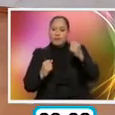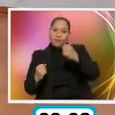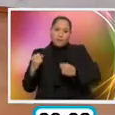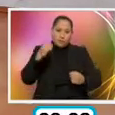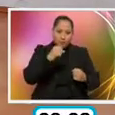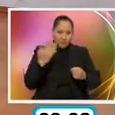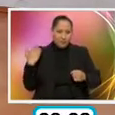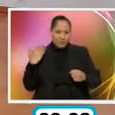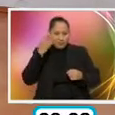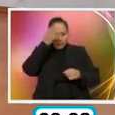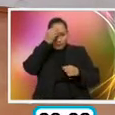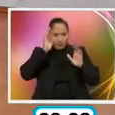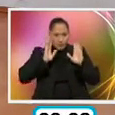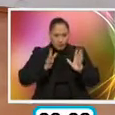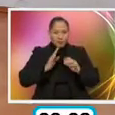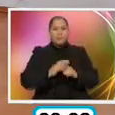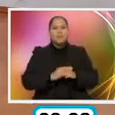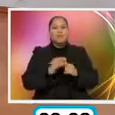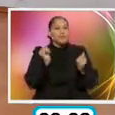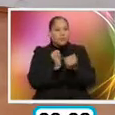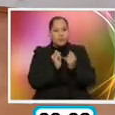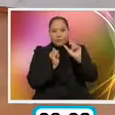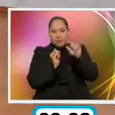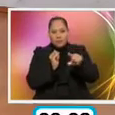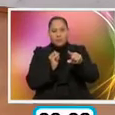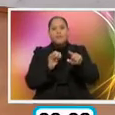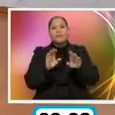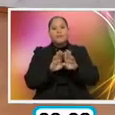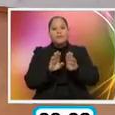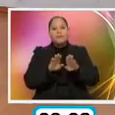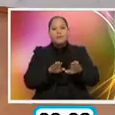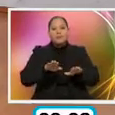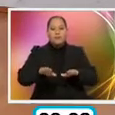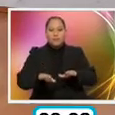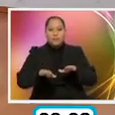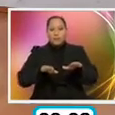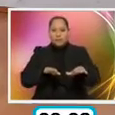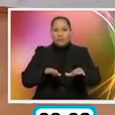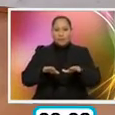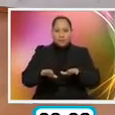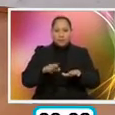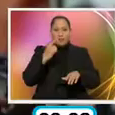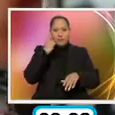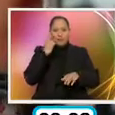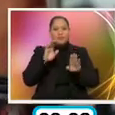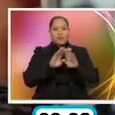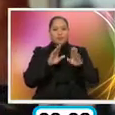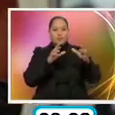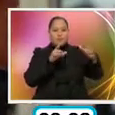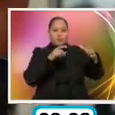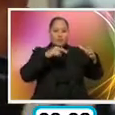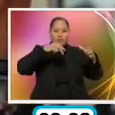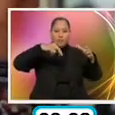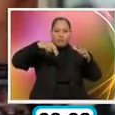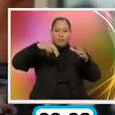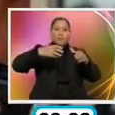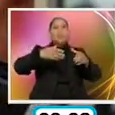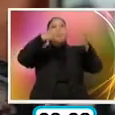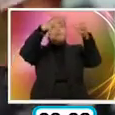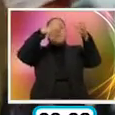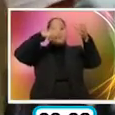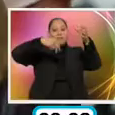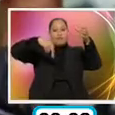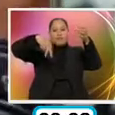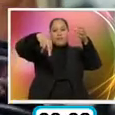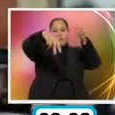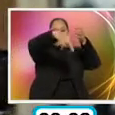básicos que anteriormente vimos, igual vamos a manejar pasos coordinados. Vamos a trabajar girando completamente alrededor del costal de